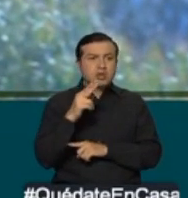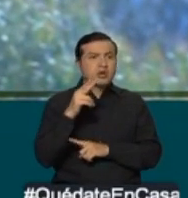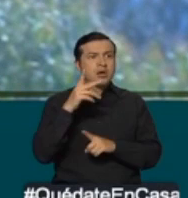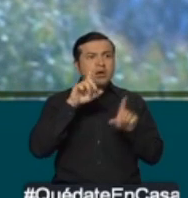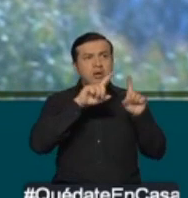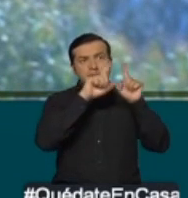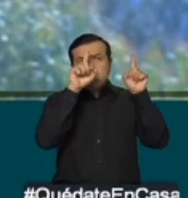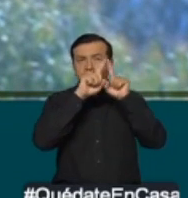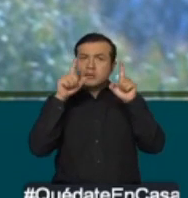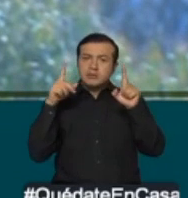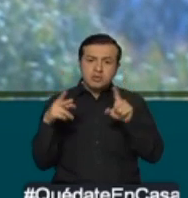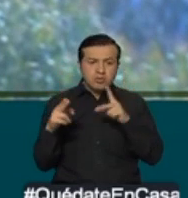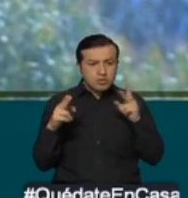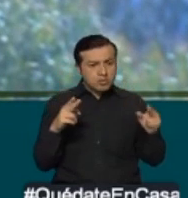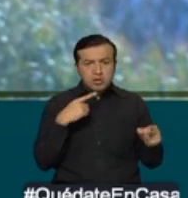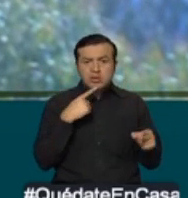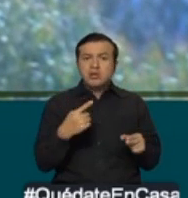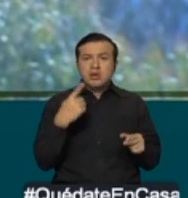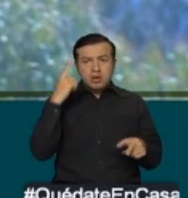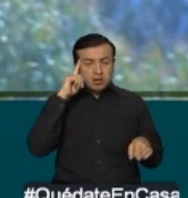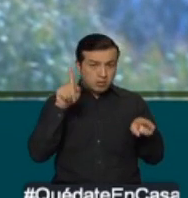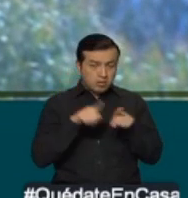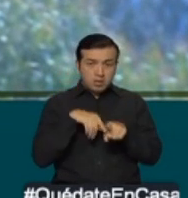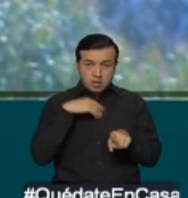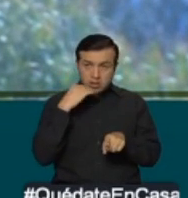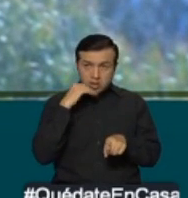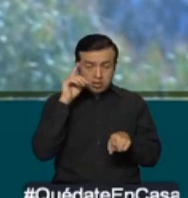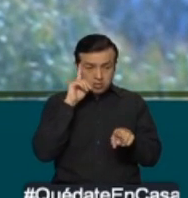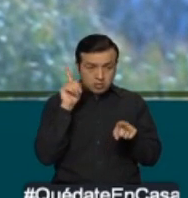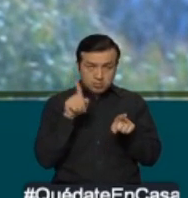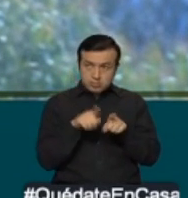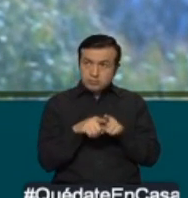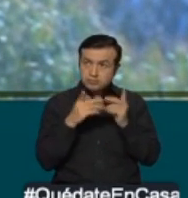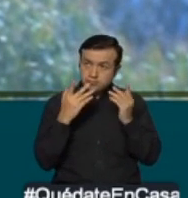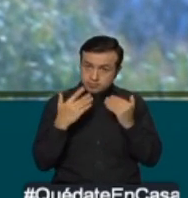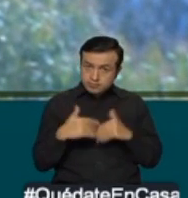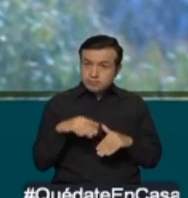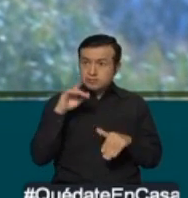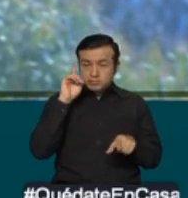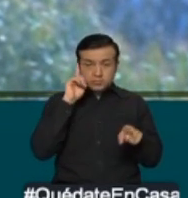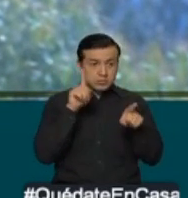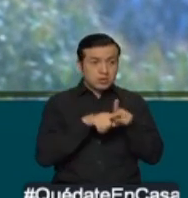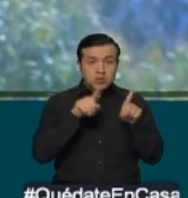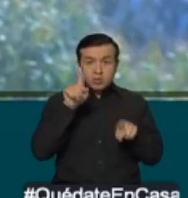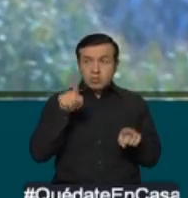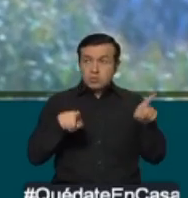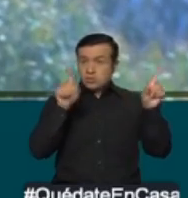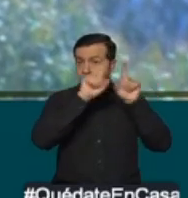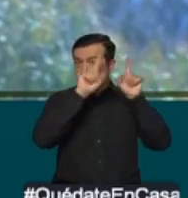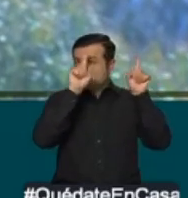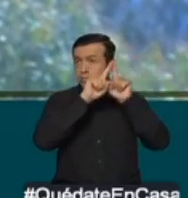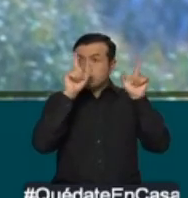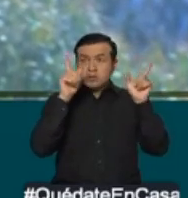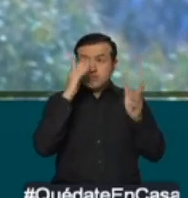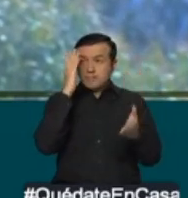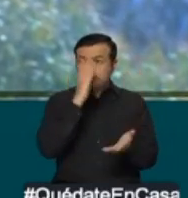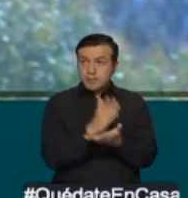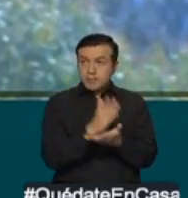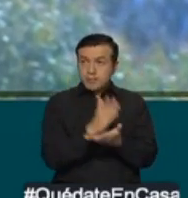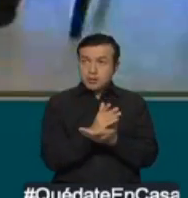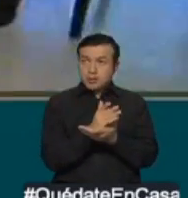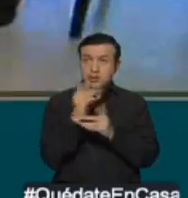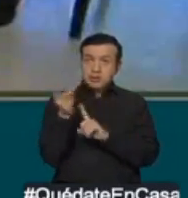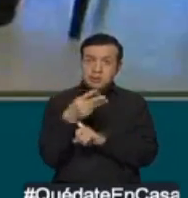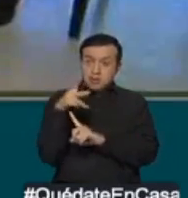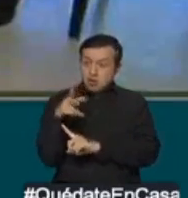privadas se ha llegado a algún acuerdo y se ha llegado a acuerdos con algunas de estas empresas para evitar cortes por